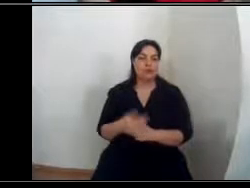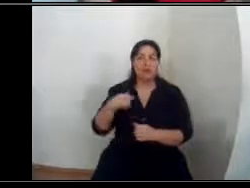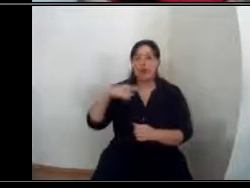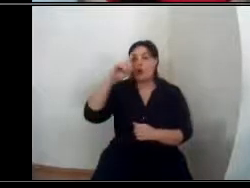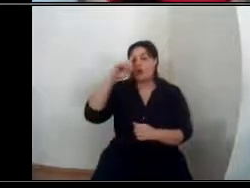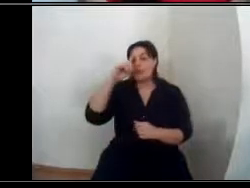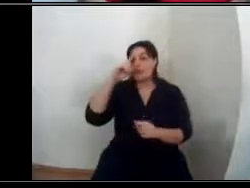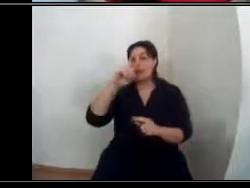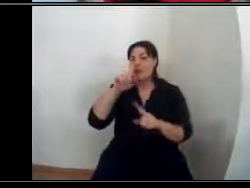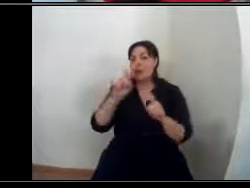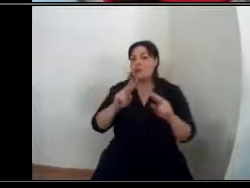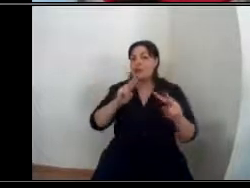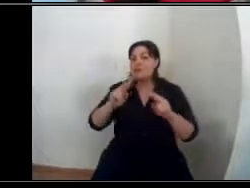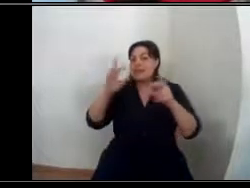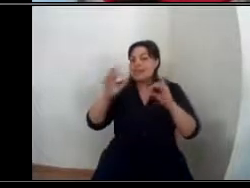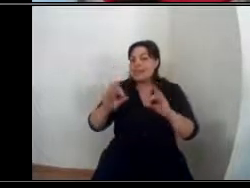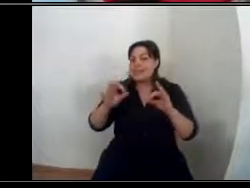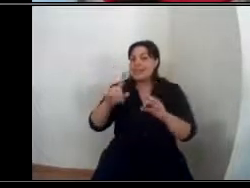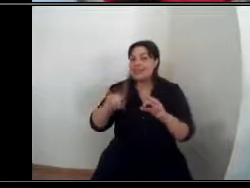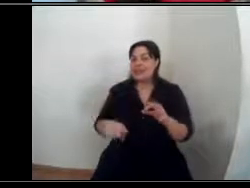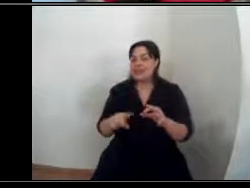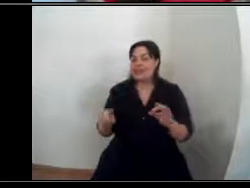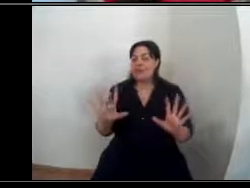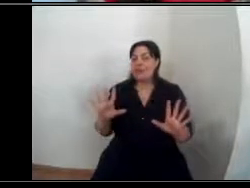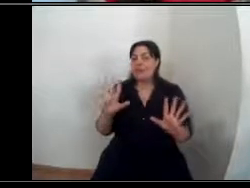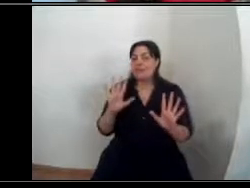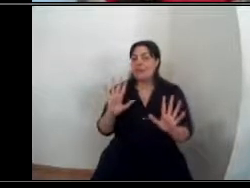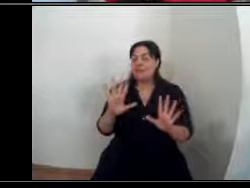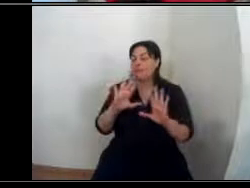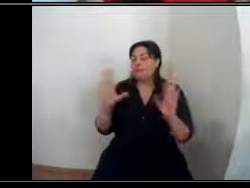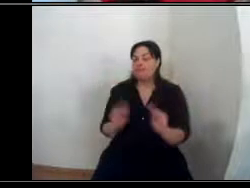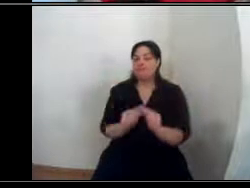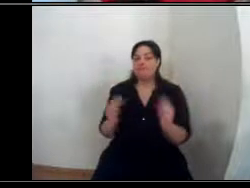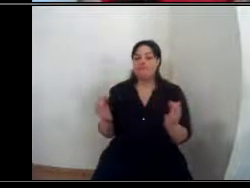podido responder exactamente a la pregunta, pero en definitiva